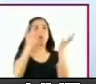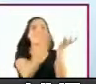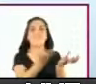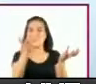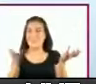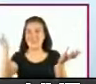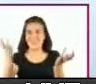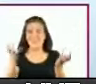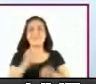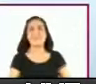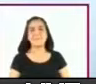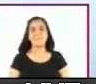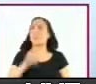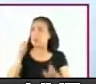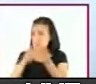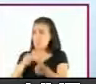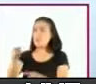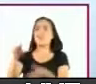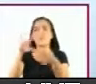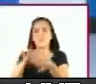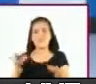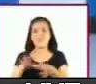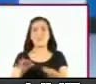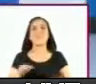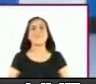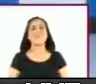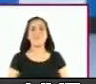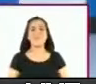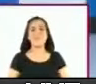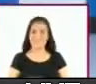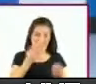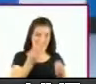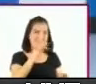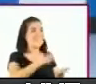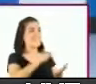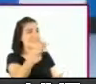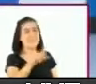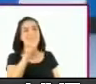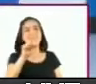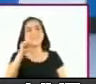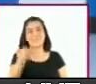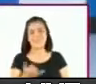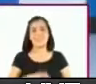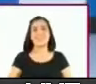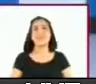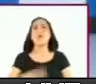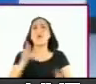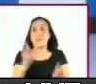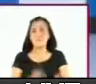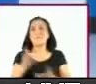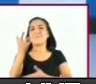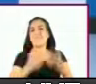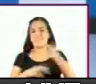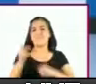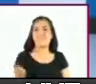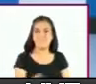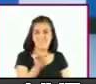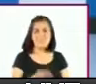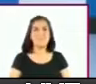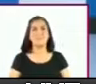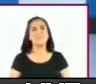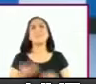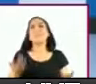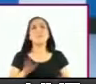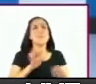adornos de los globos. Continúe con su explicación, profesora. Muchas gracias, Leslie. Retomemos la pregunta. ¿Cuál